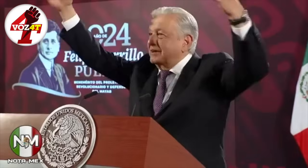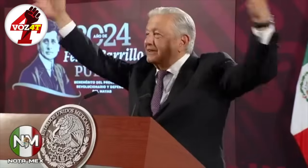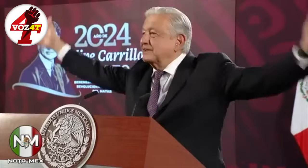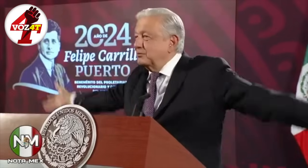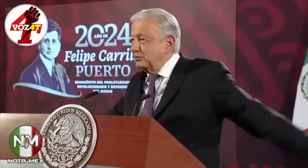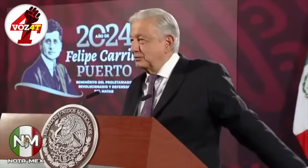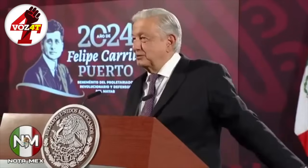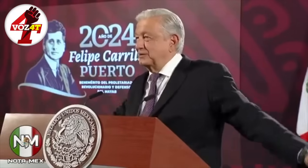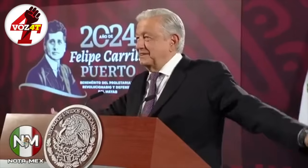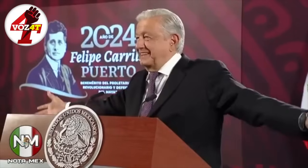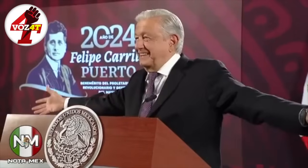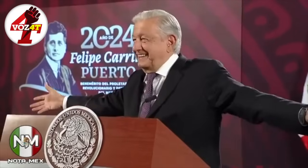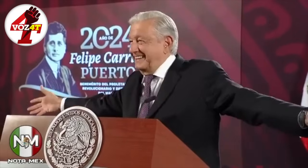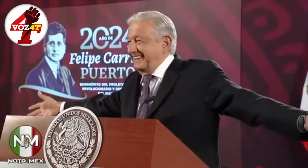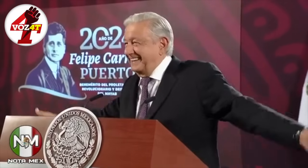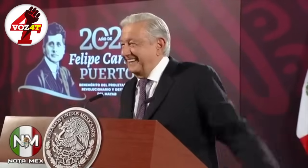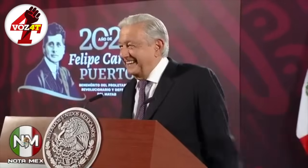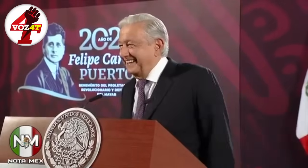puedo hablar del muro.